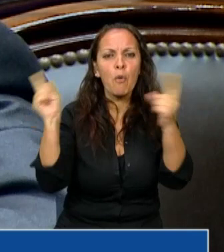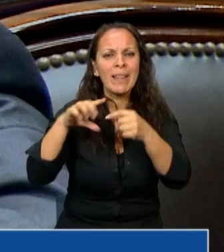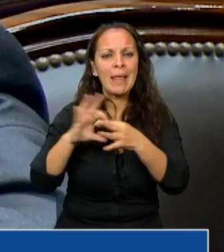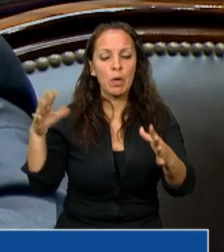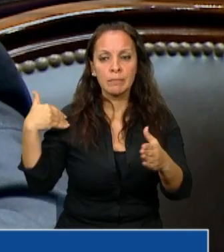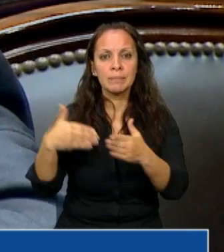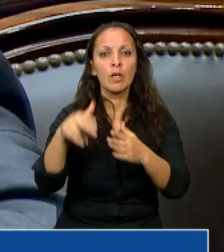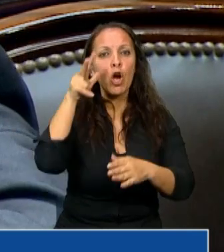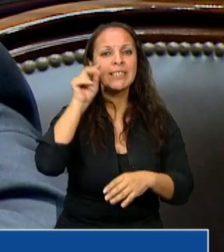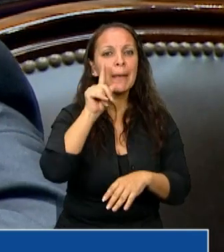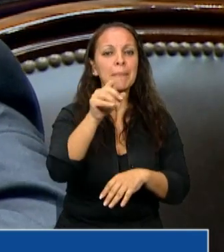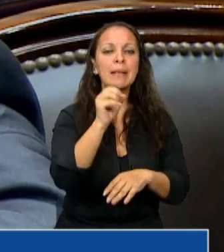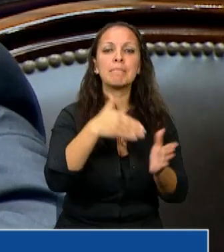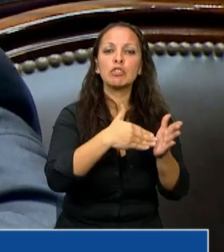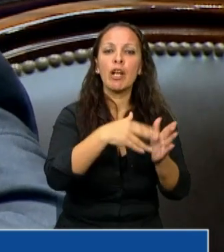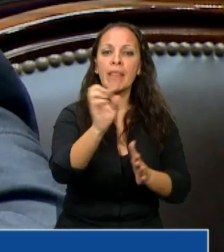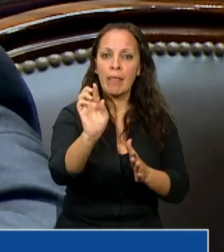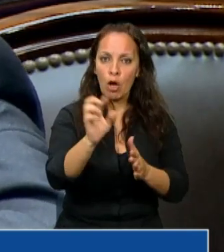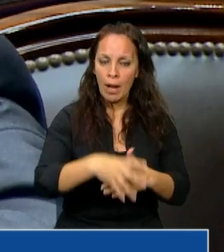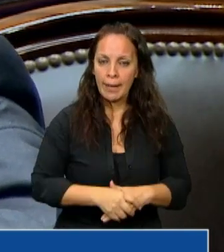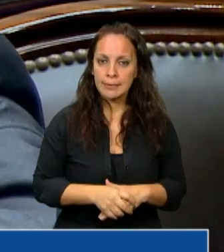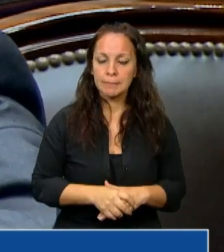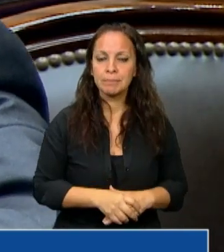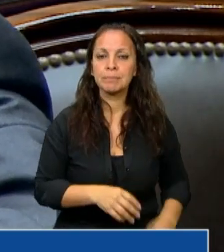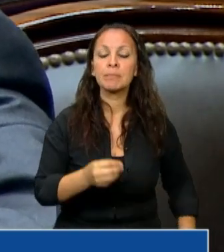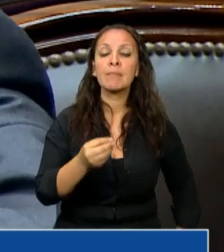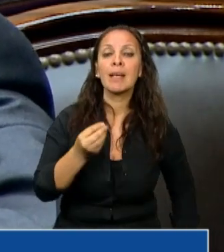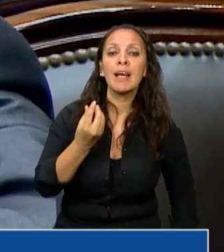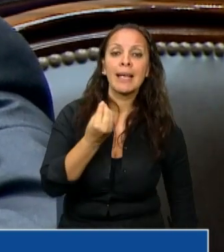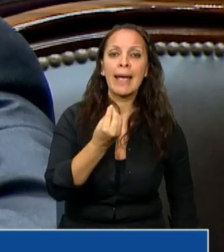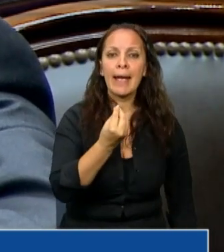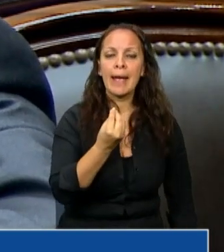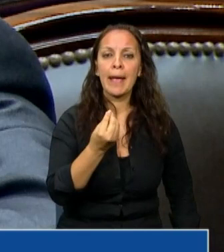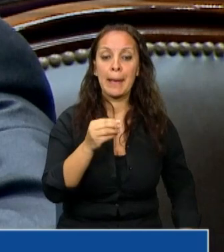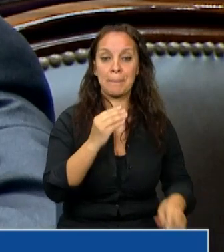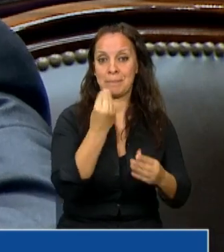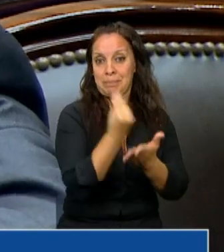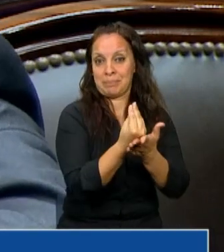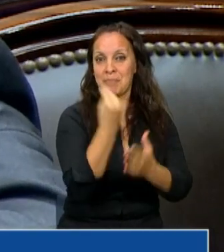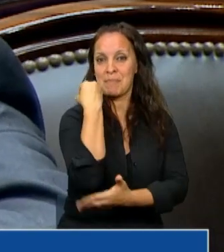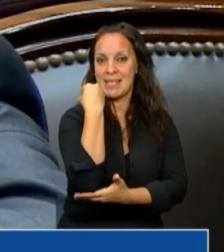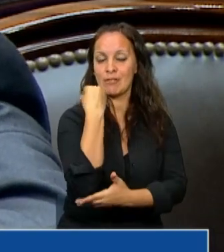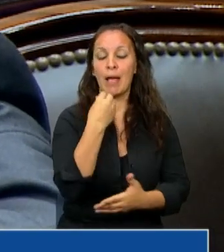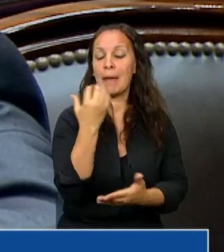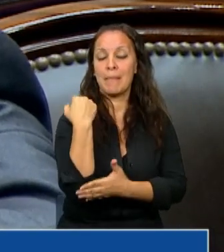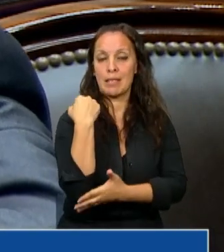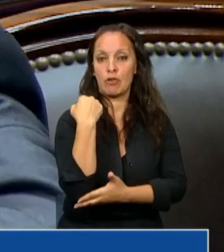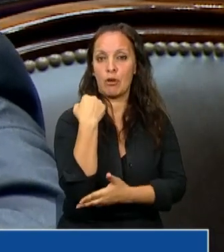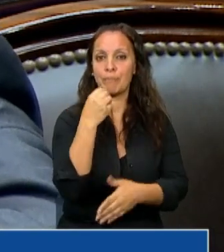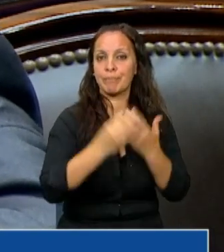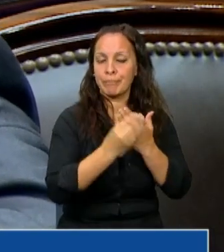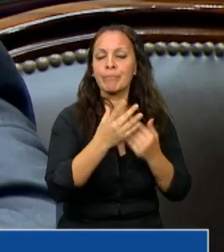80.000 millones de dólares. En lo que va desde Massa, ministro de Economía, la pobreza